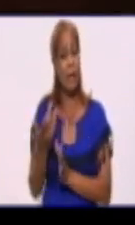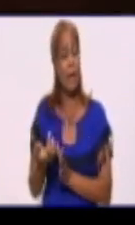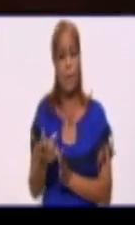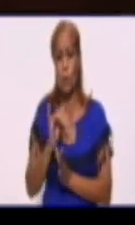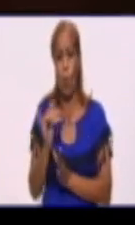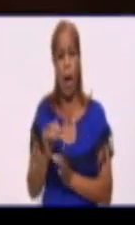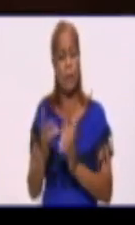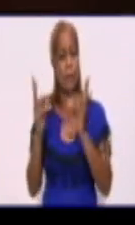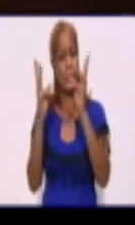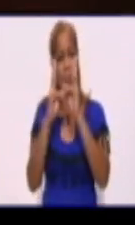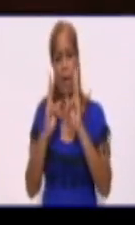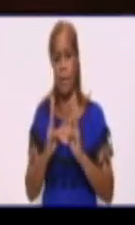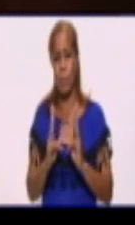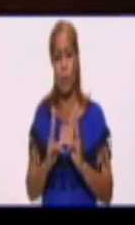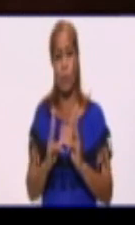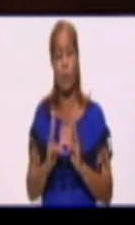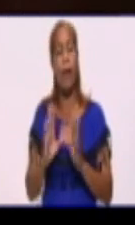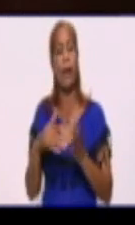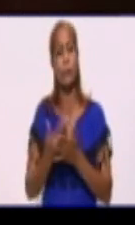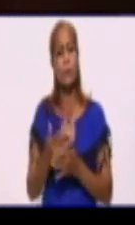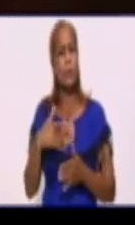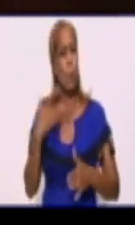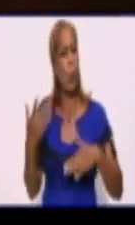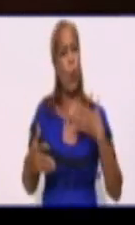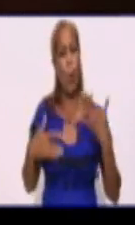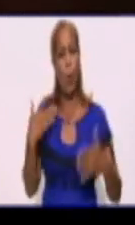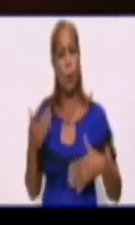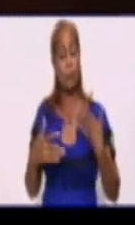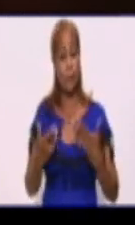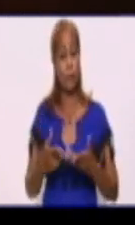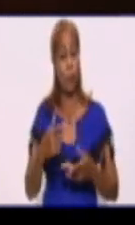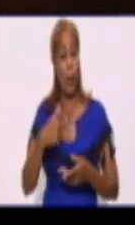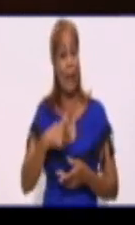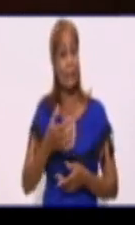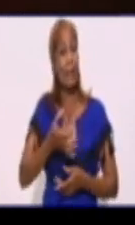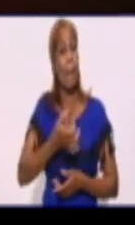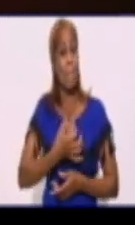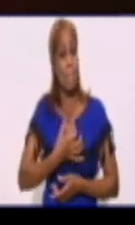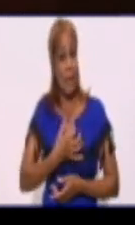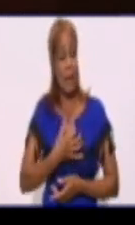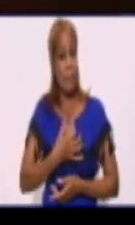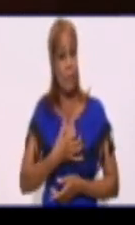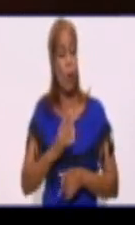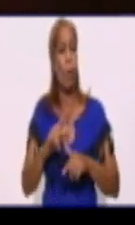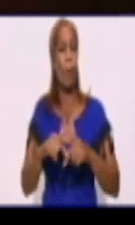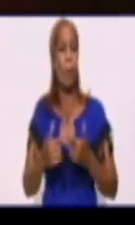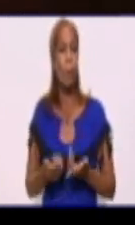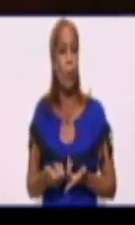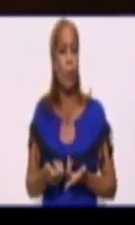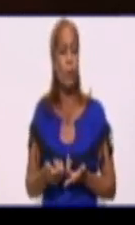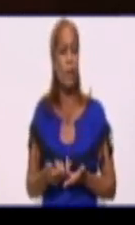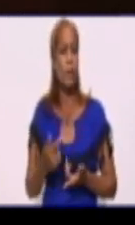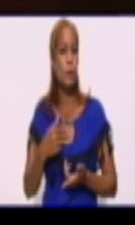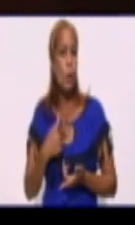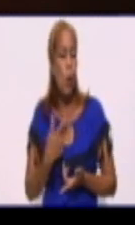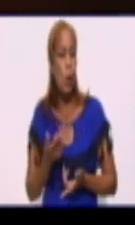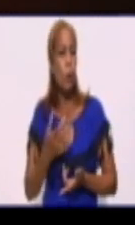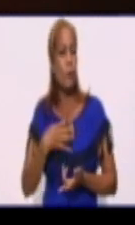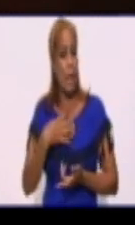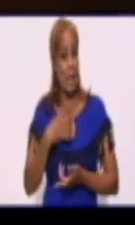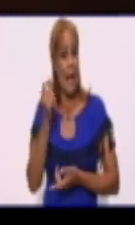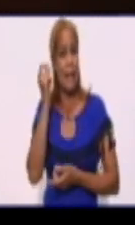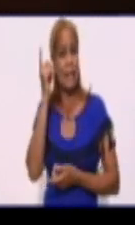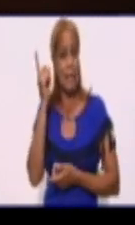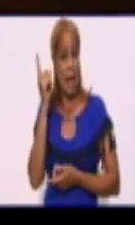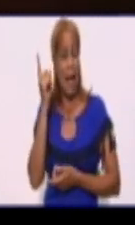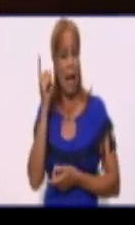Bueno, a mí me alegró mucho tener este premio porque además de haber sido una idea mía, que lo